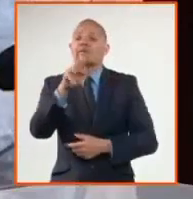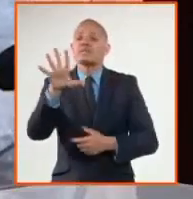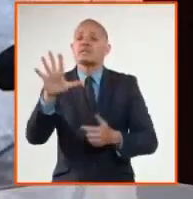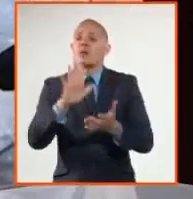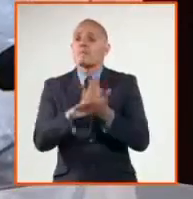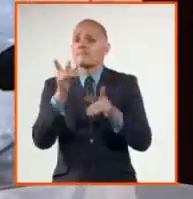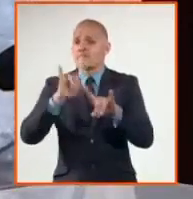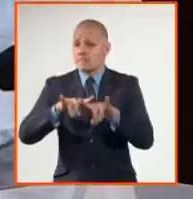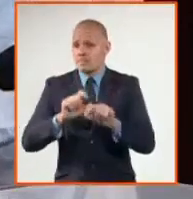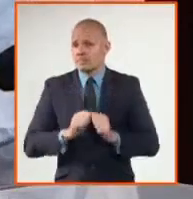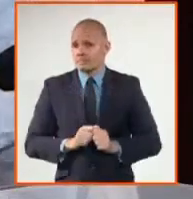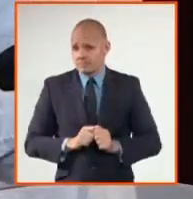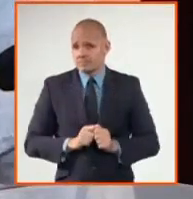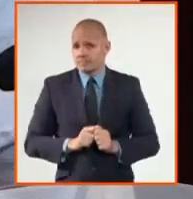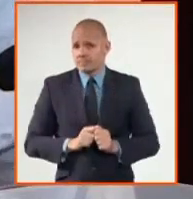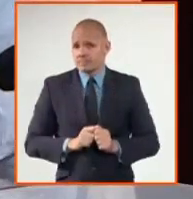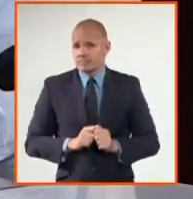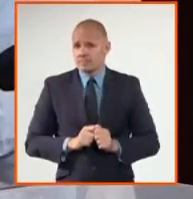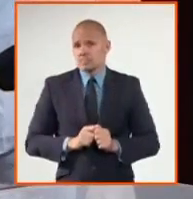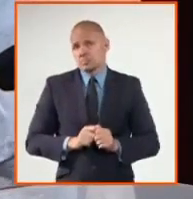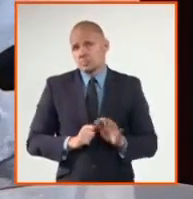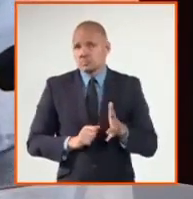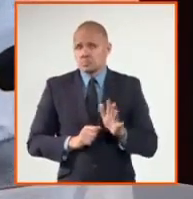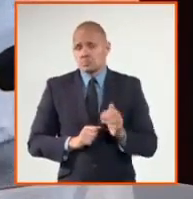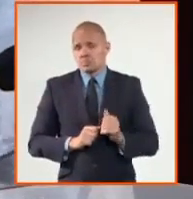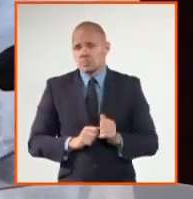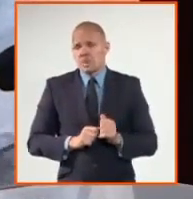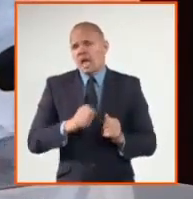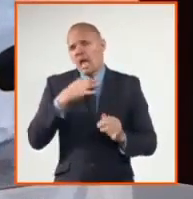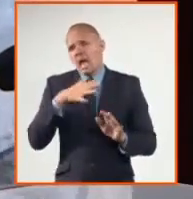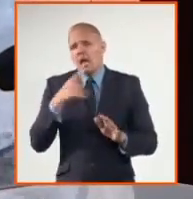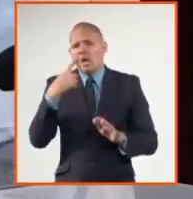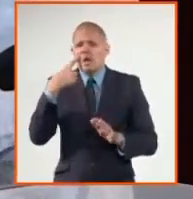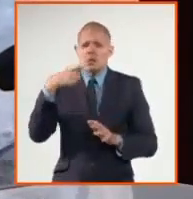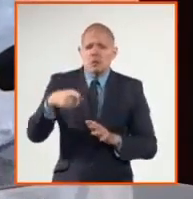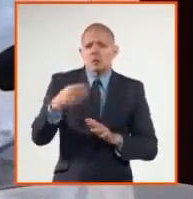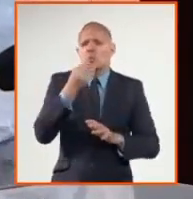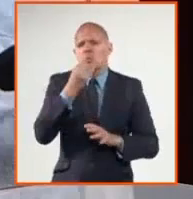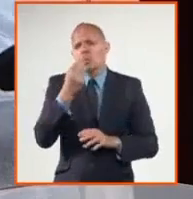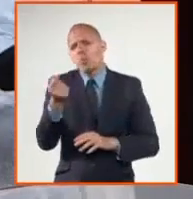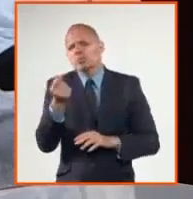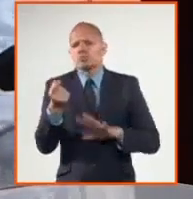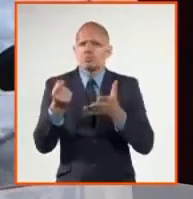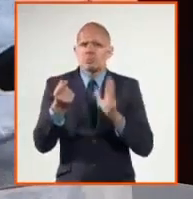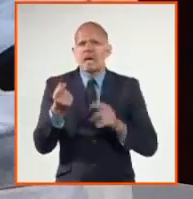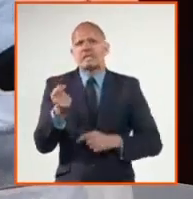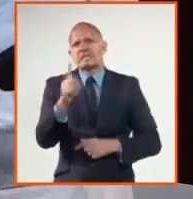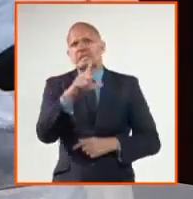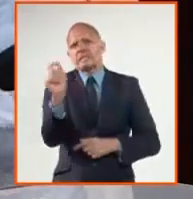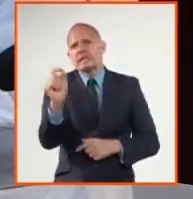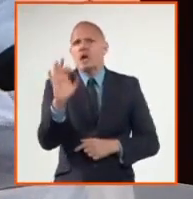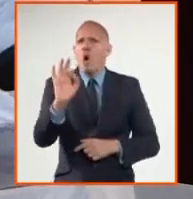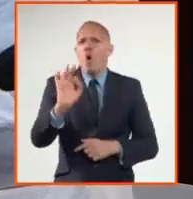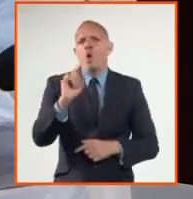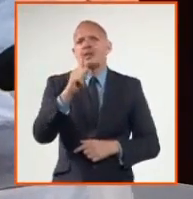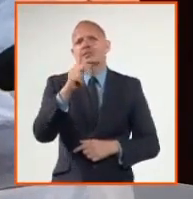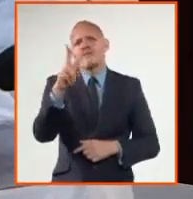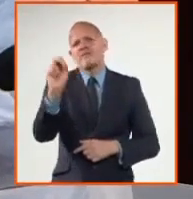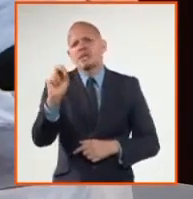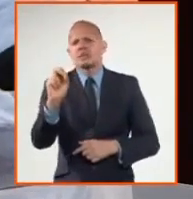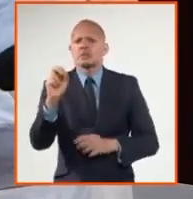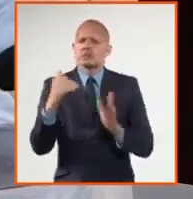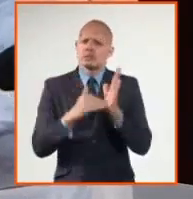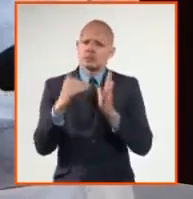de 125 agua 125 me agua entre 100 120 110 millones porque evidentemente no hay que hacerlo nuevo pero si